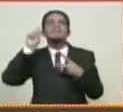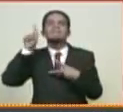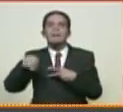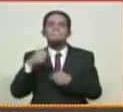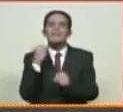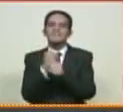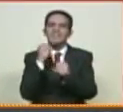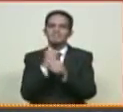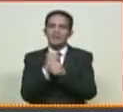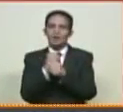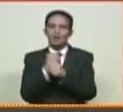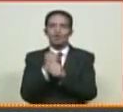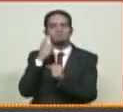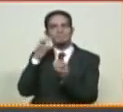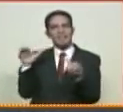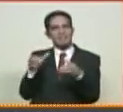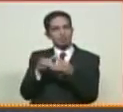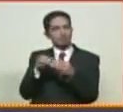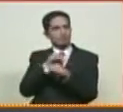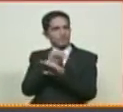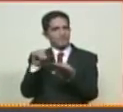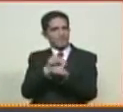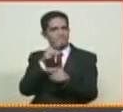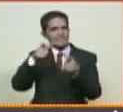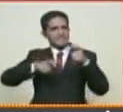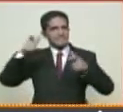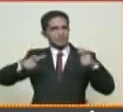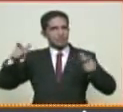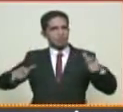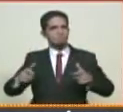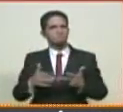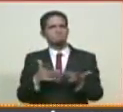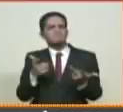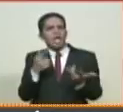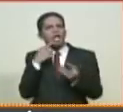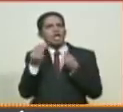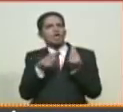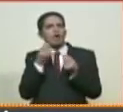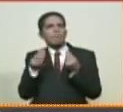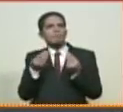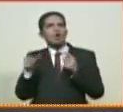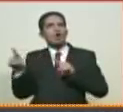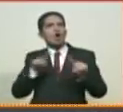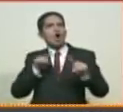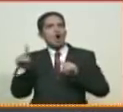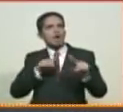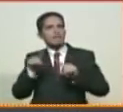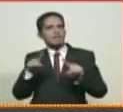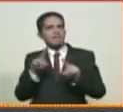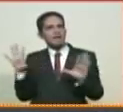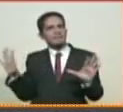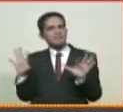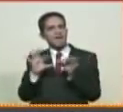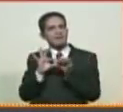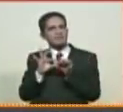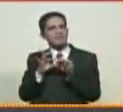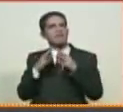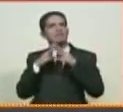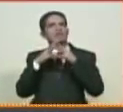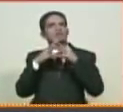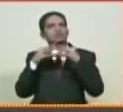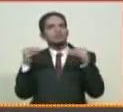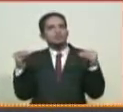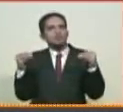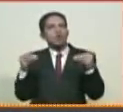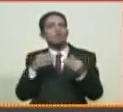Consejo de Ministros número 375 la coordinación, la concatenación, el enlace de todos los